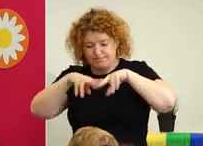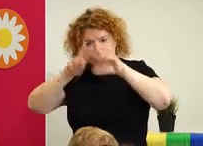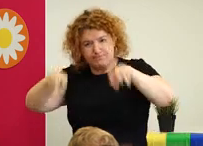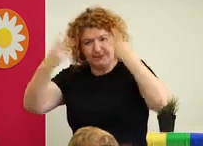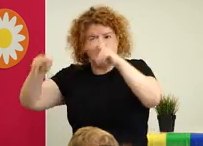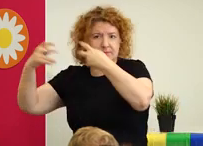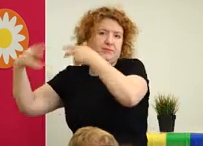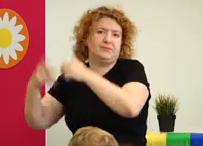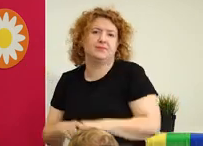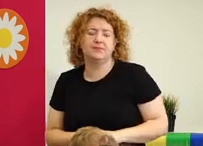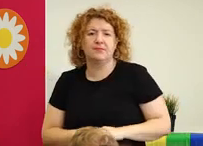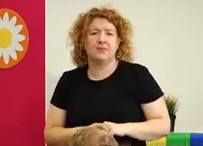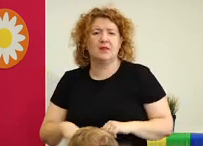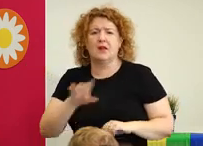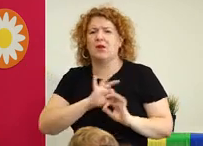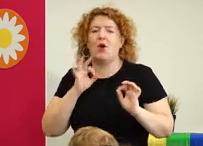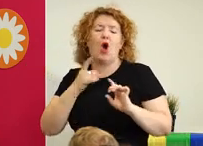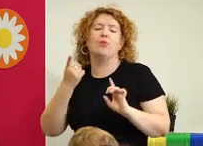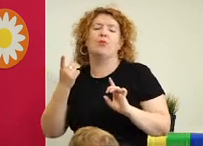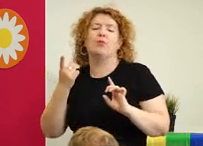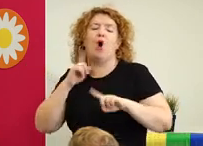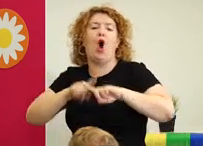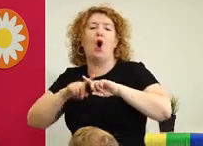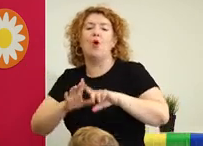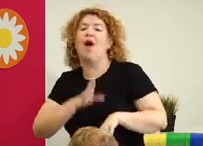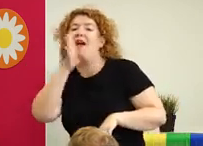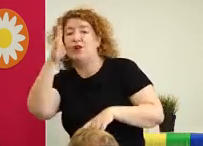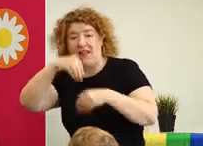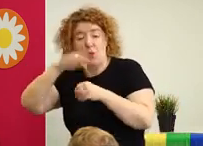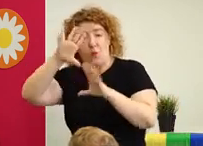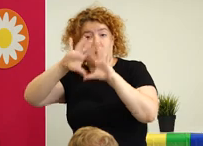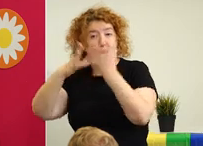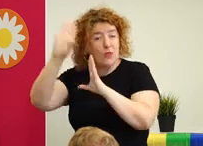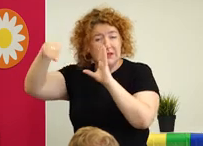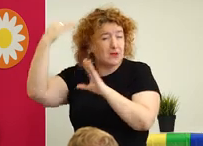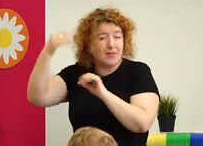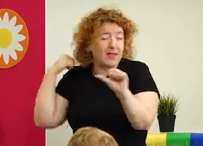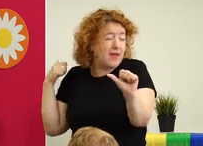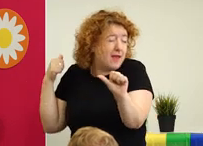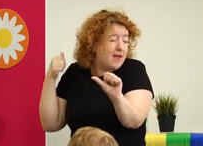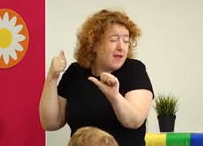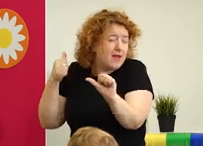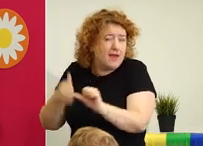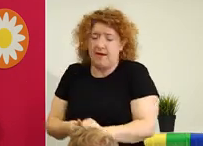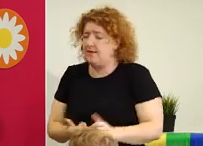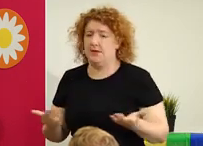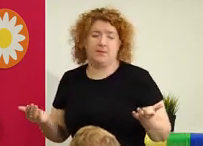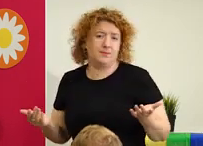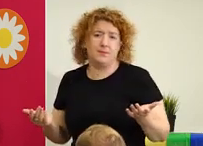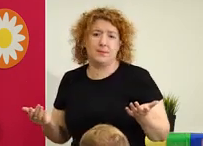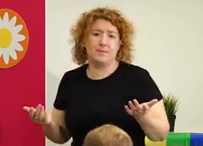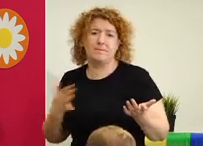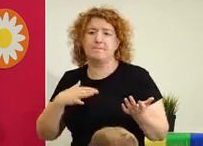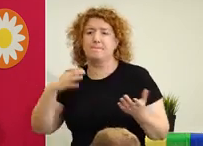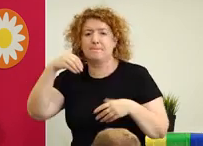revisando las numerosas referencias homoeróticas que existen en el mundo islámico de toda la vida, que podemos